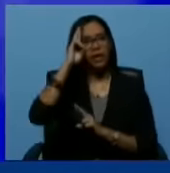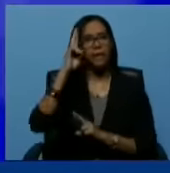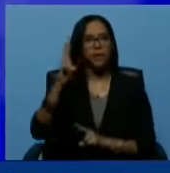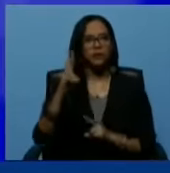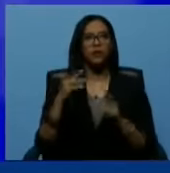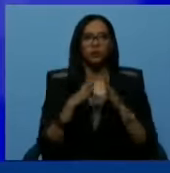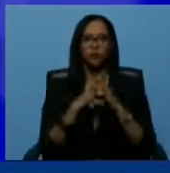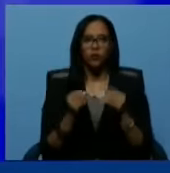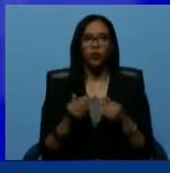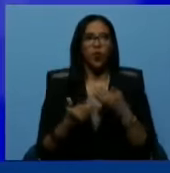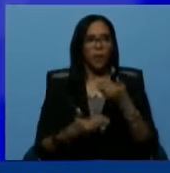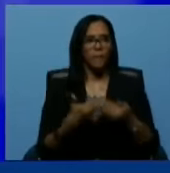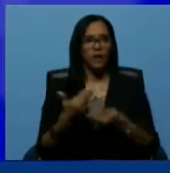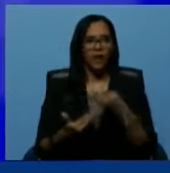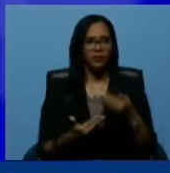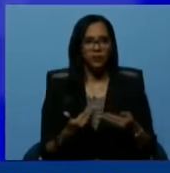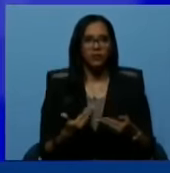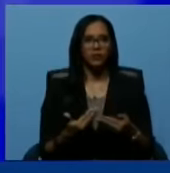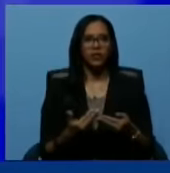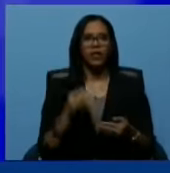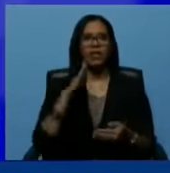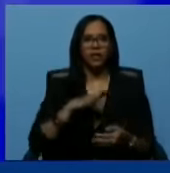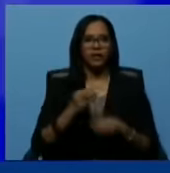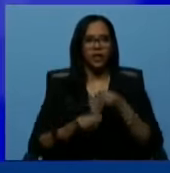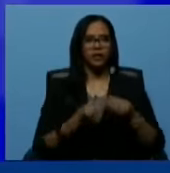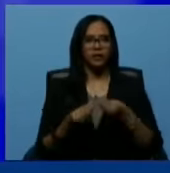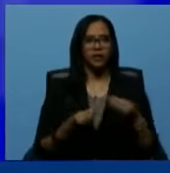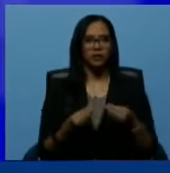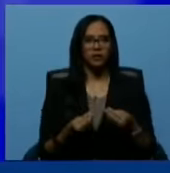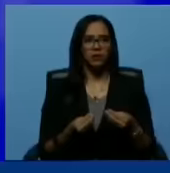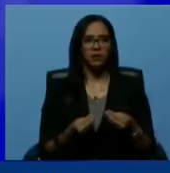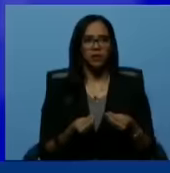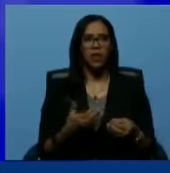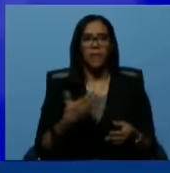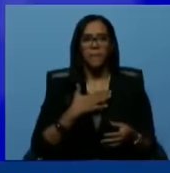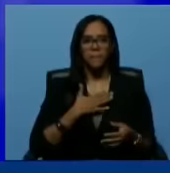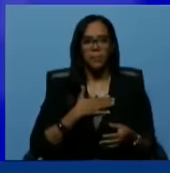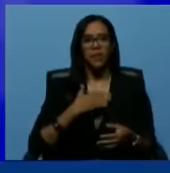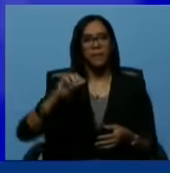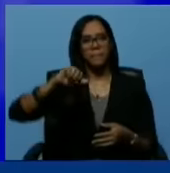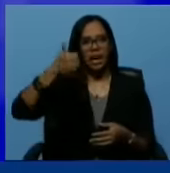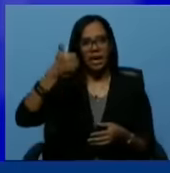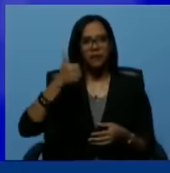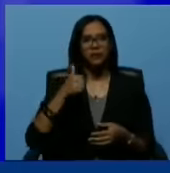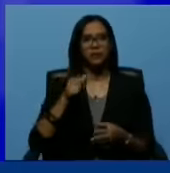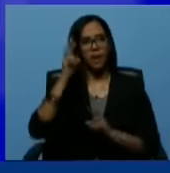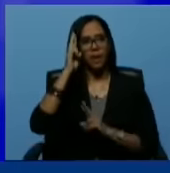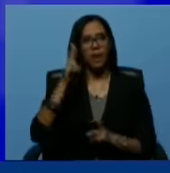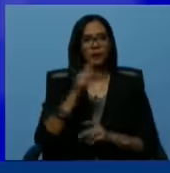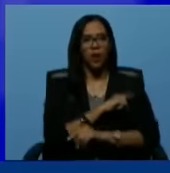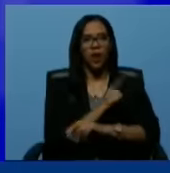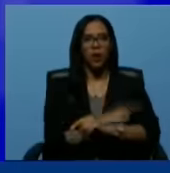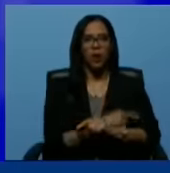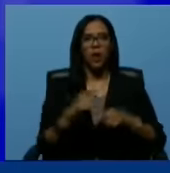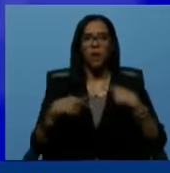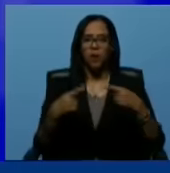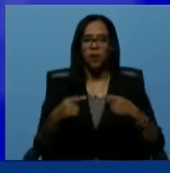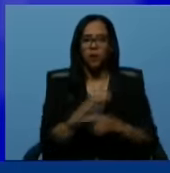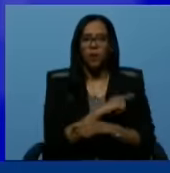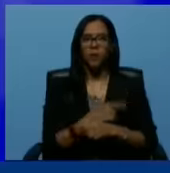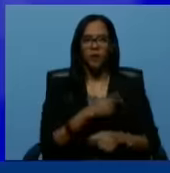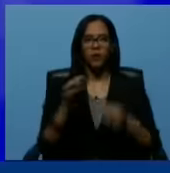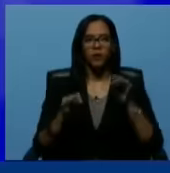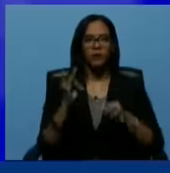todos los pasos procesales que están dando, mi mayor respeto a los poderes públicos, al Poder Judicial, y